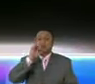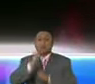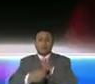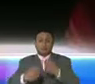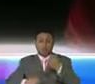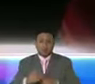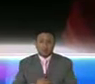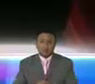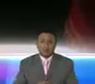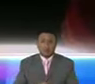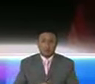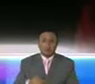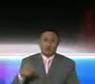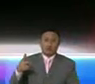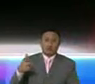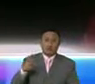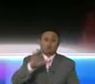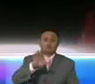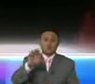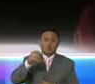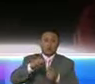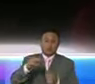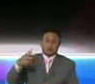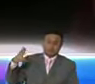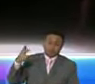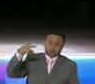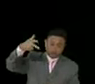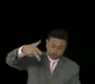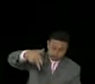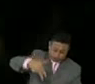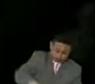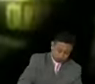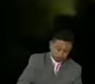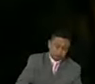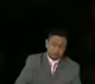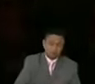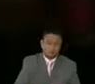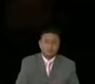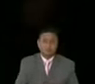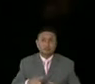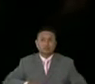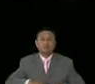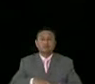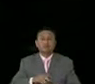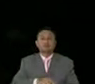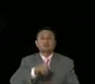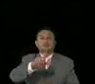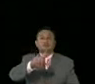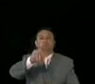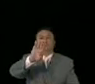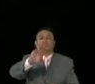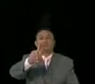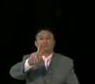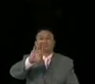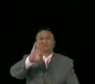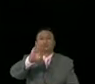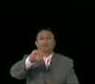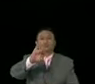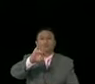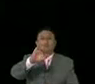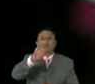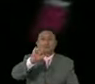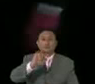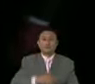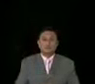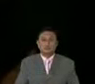un vehículo cayó 50 metros al fondo de una quebrada en el sector de Lumbisí. Producto del accidente,